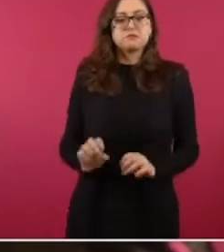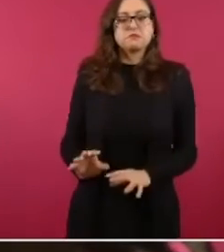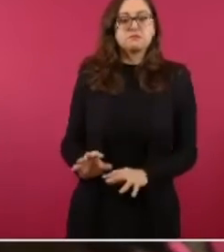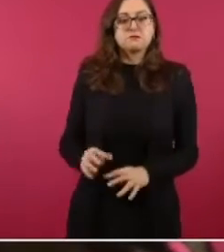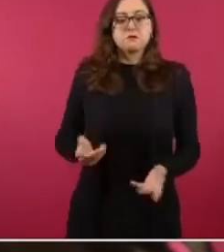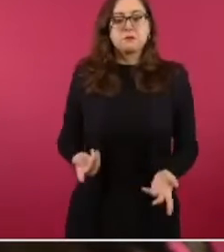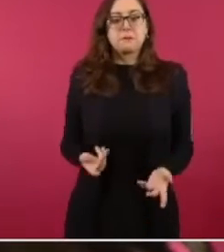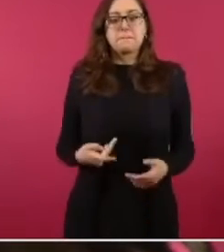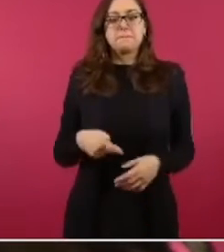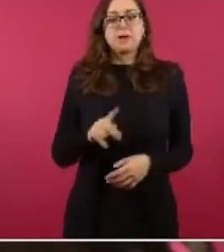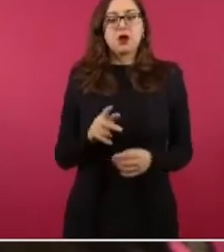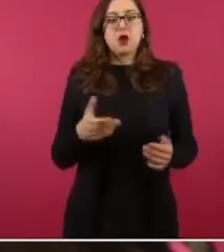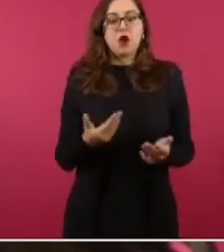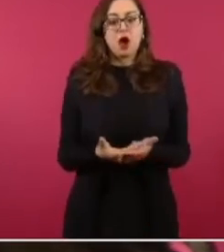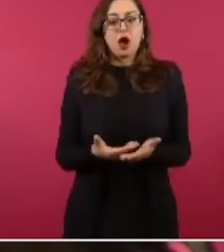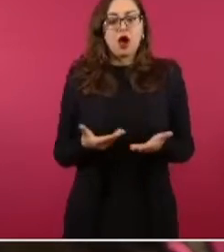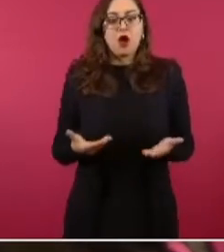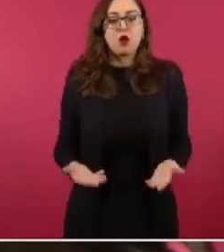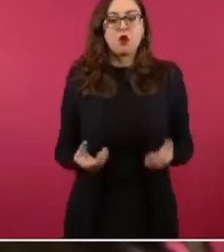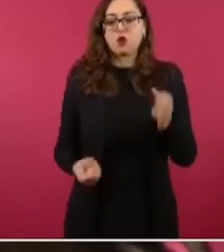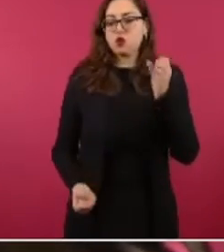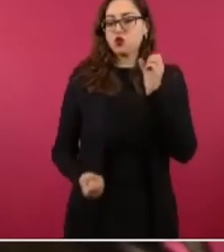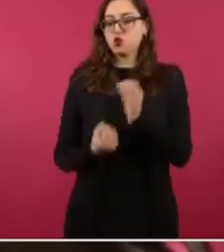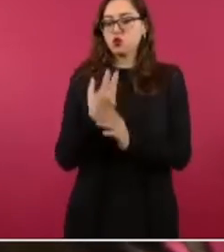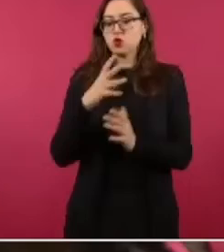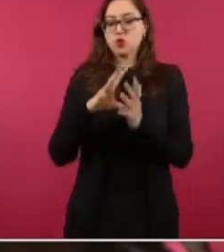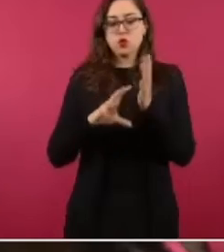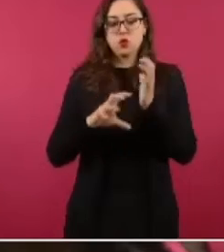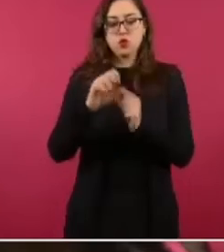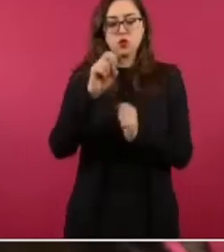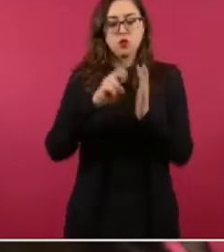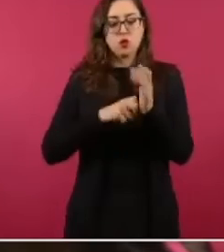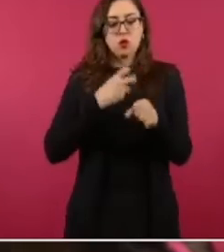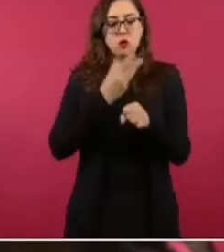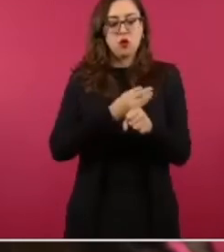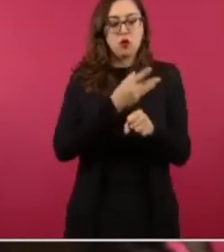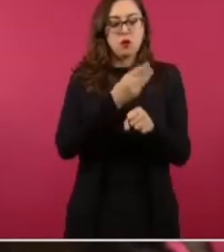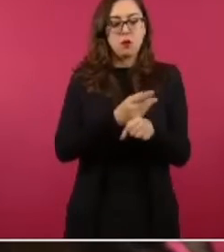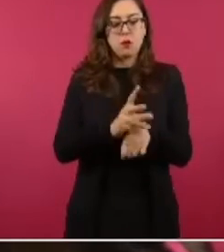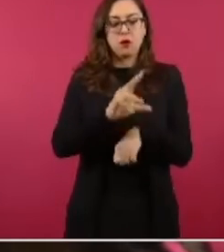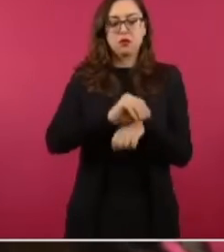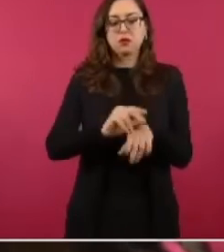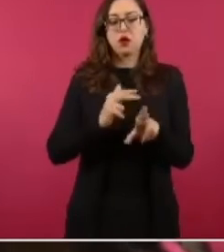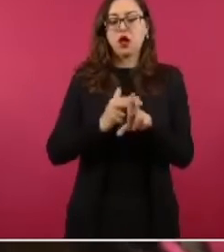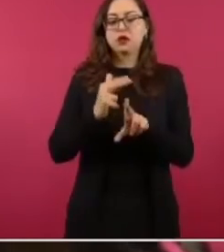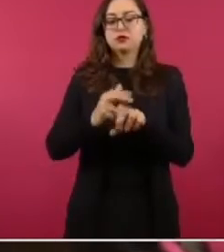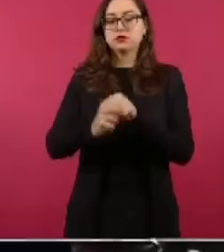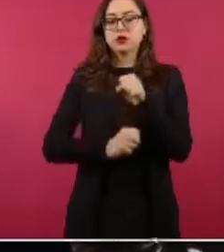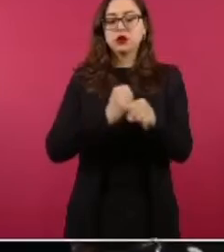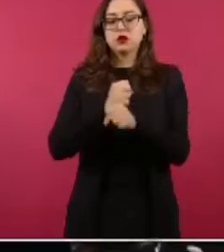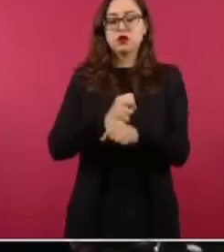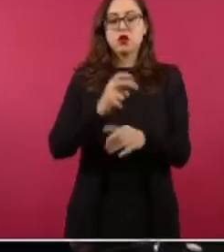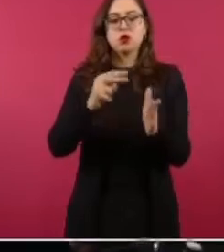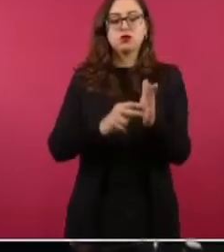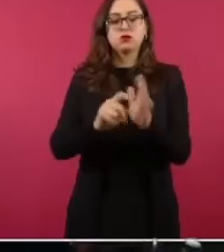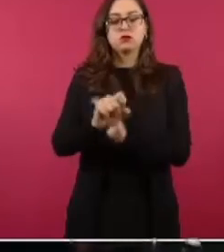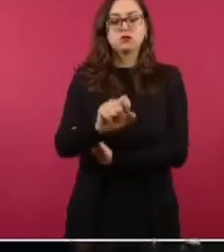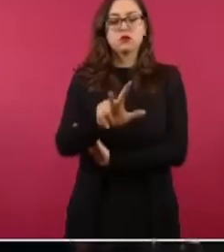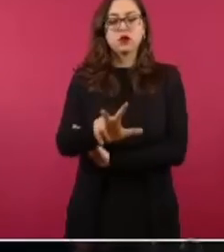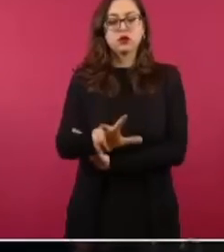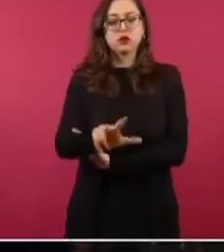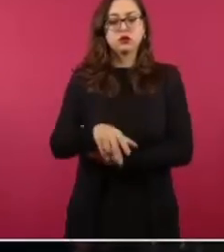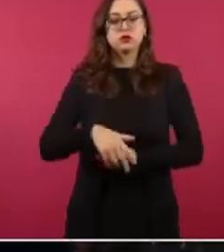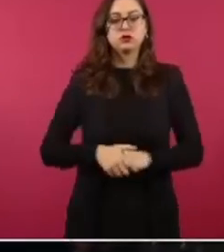está ampliando que las Fuerzas Armadas estén hasta 2028. Preguntarle si